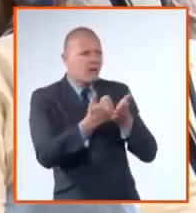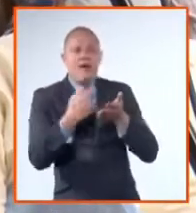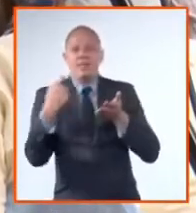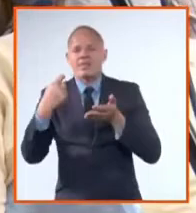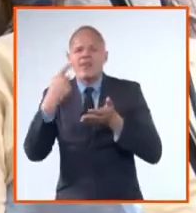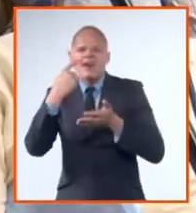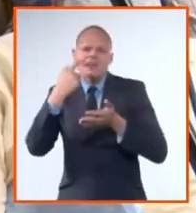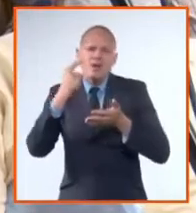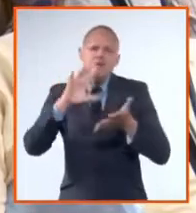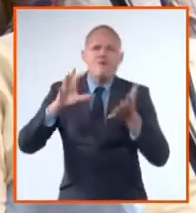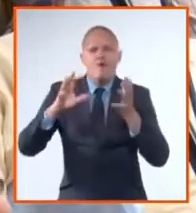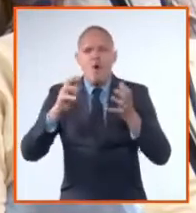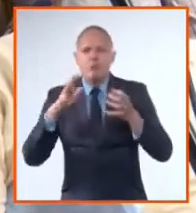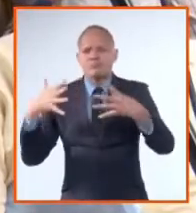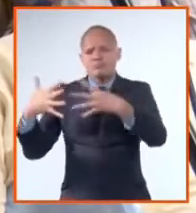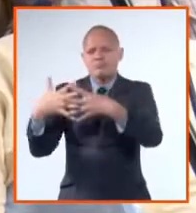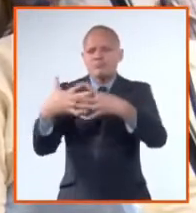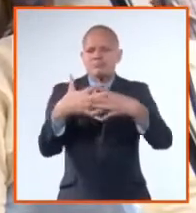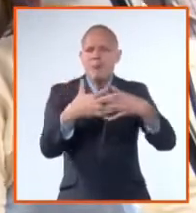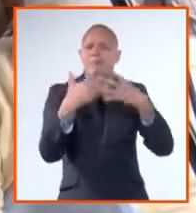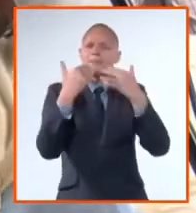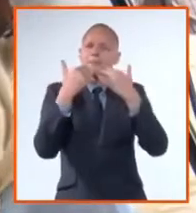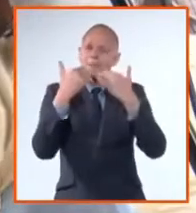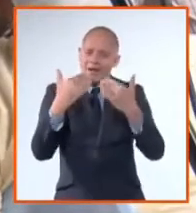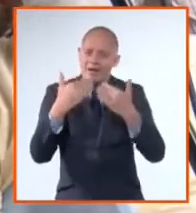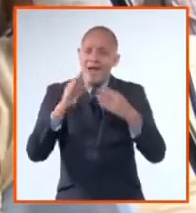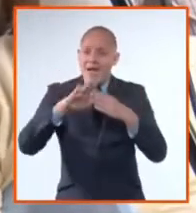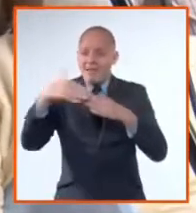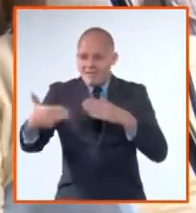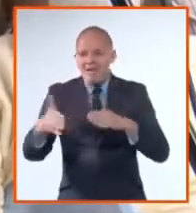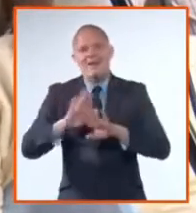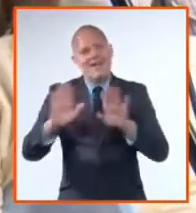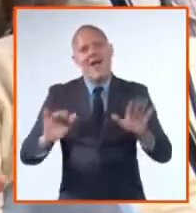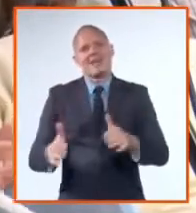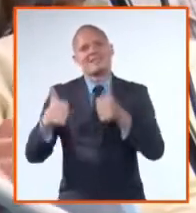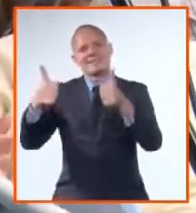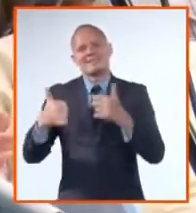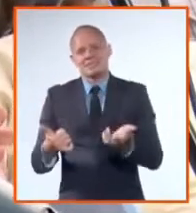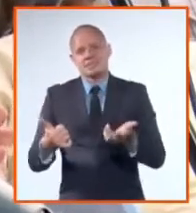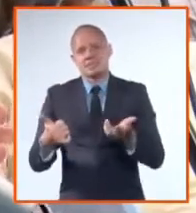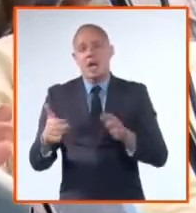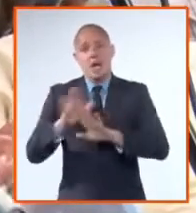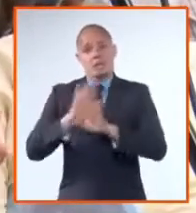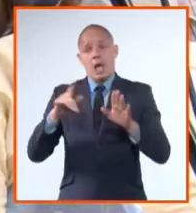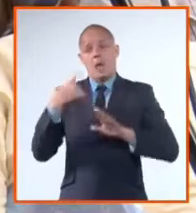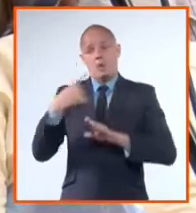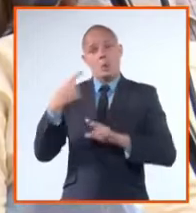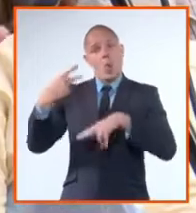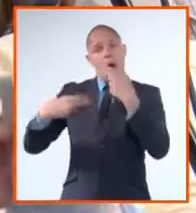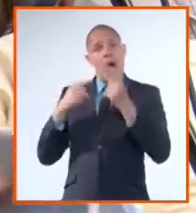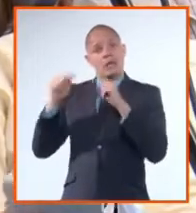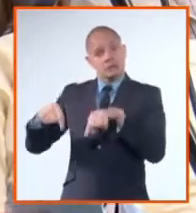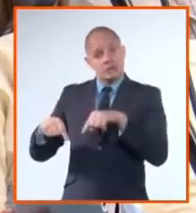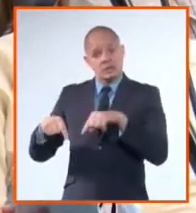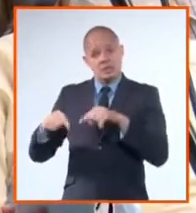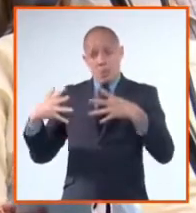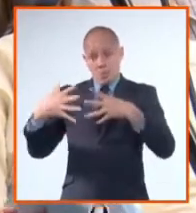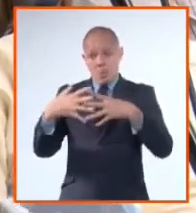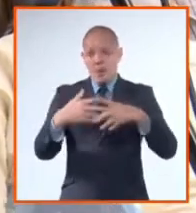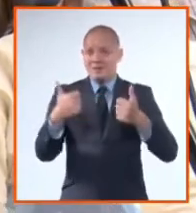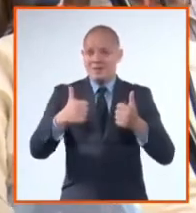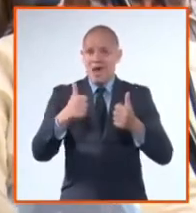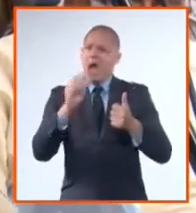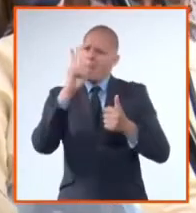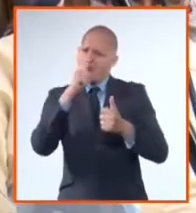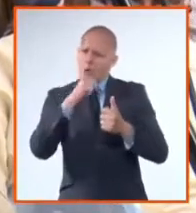cuando logramos la visión integradora, después, si no exigimos su cumplimiento, no hacemos nada. Podemos tener leyes